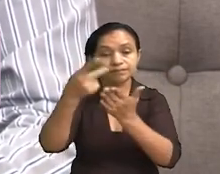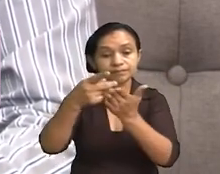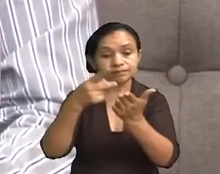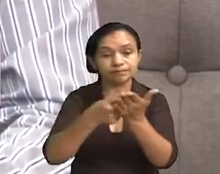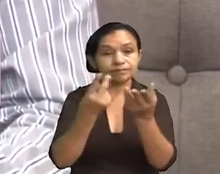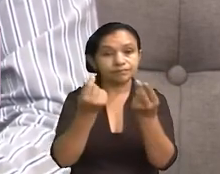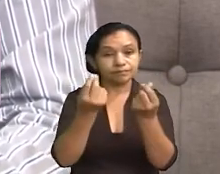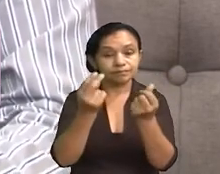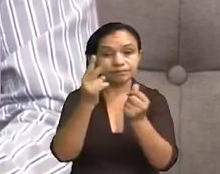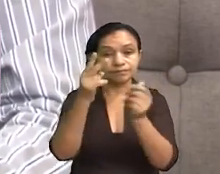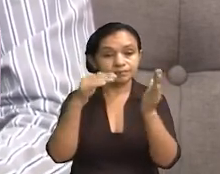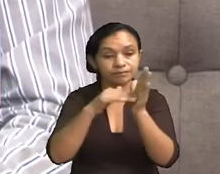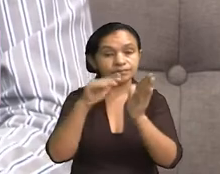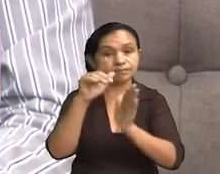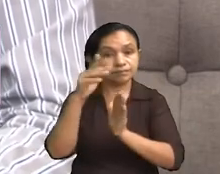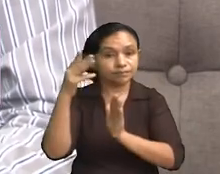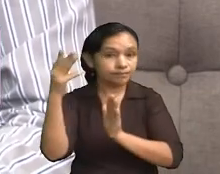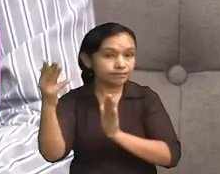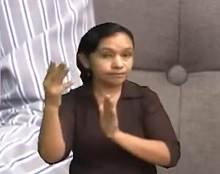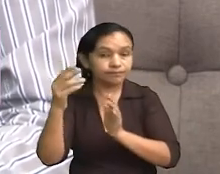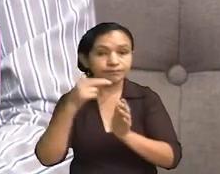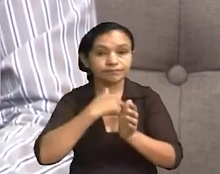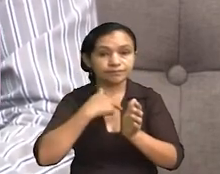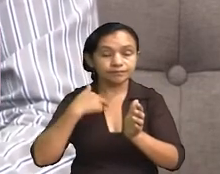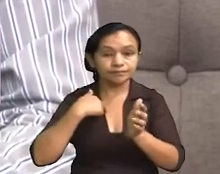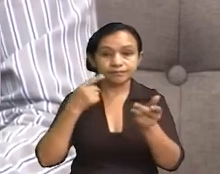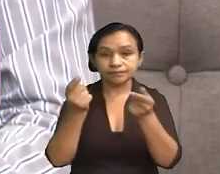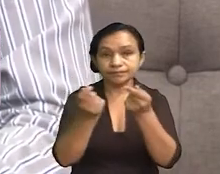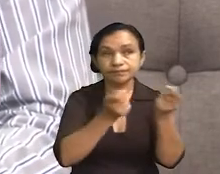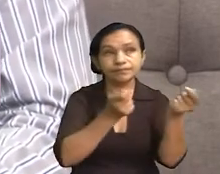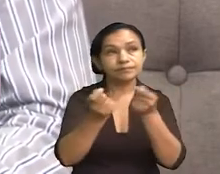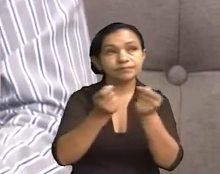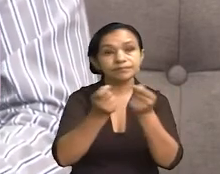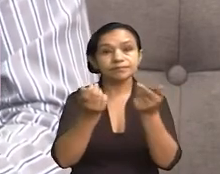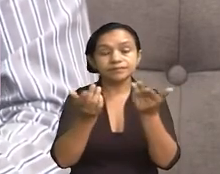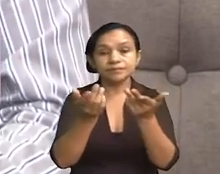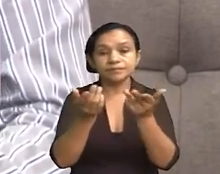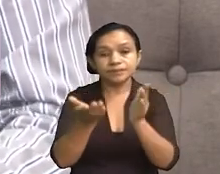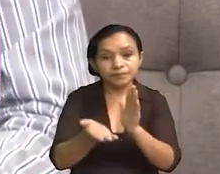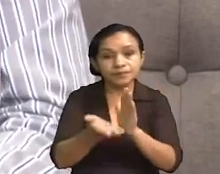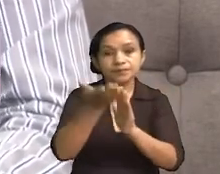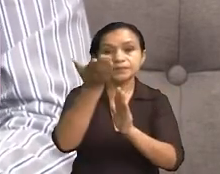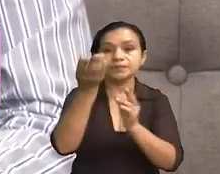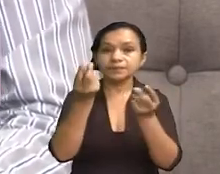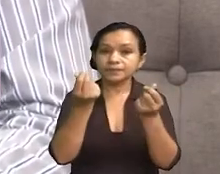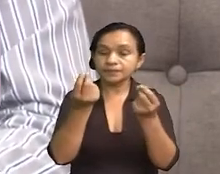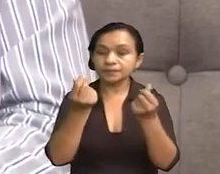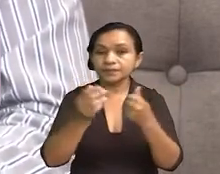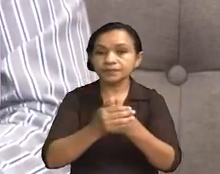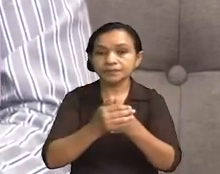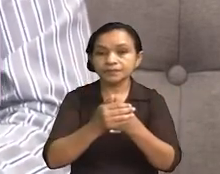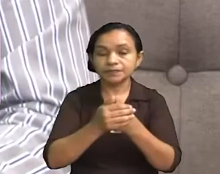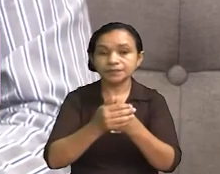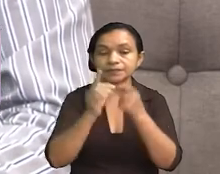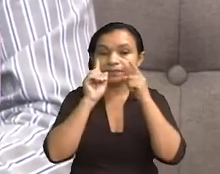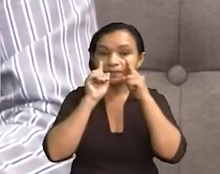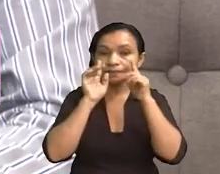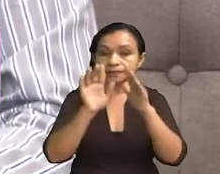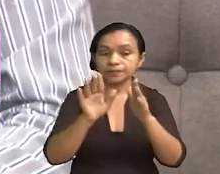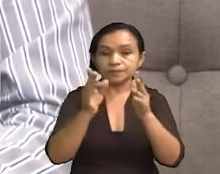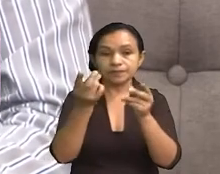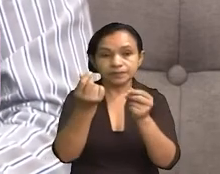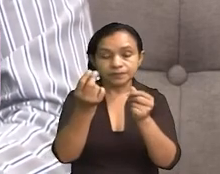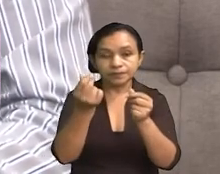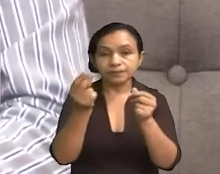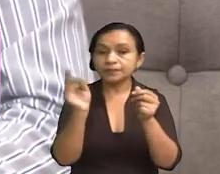presupuesto 2019. Hemos manejado bajos niveles de inflación. En las reservas